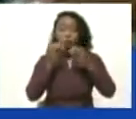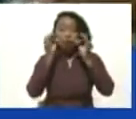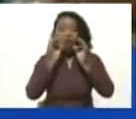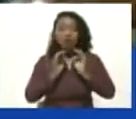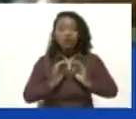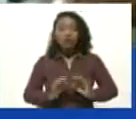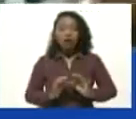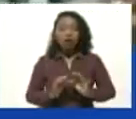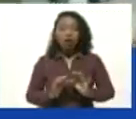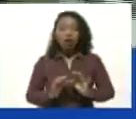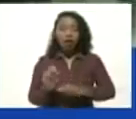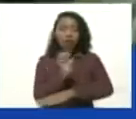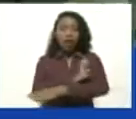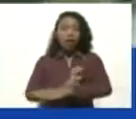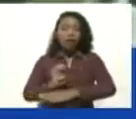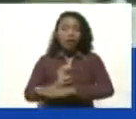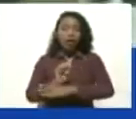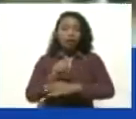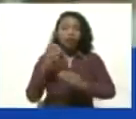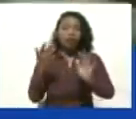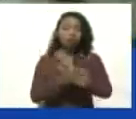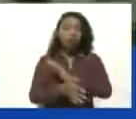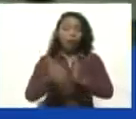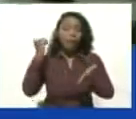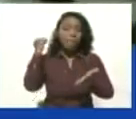oficiales, sobre homicidios.